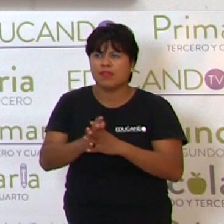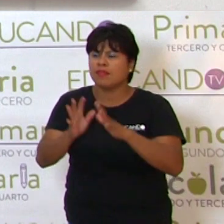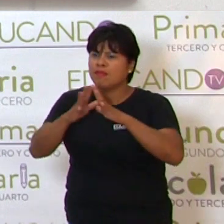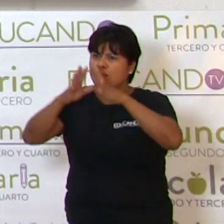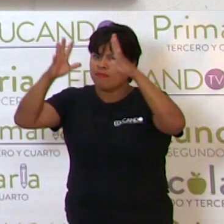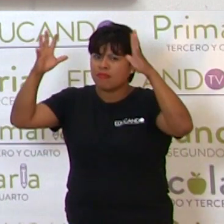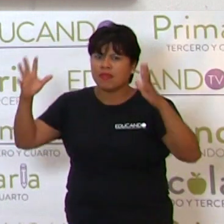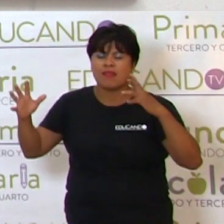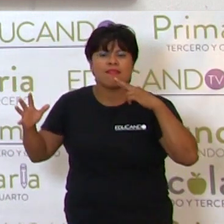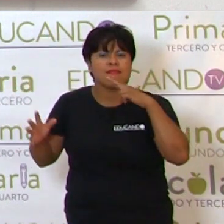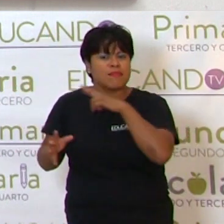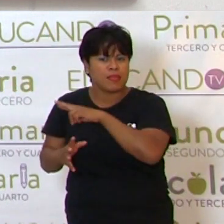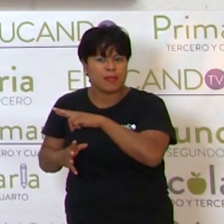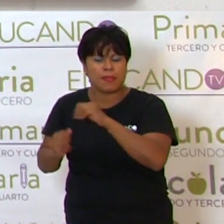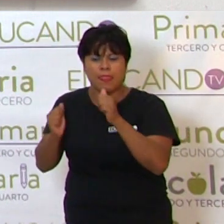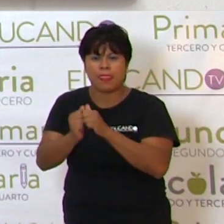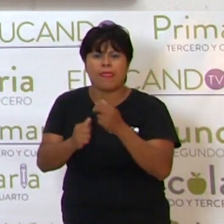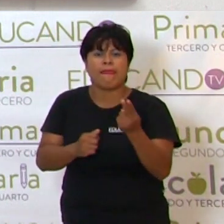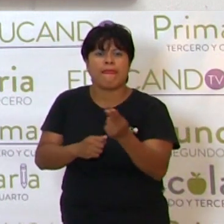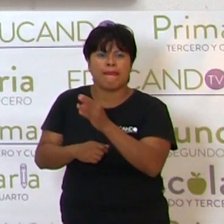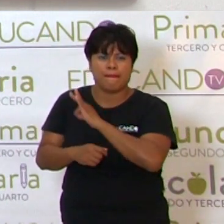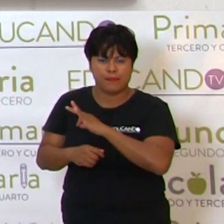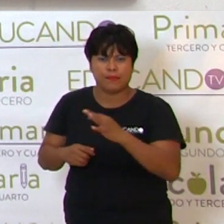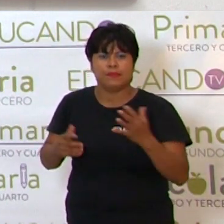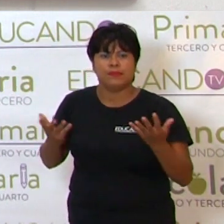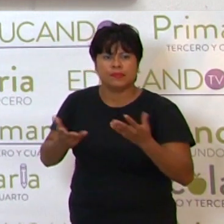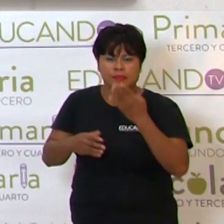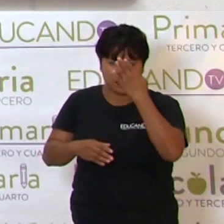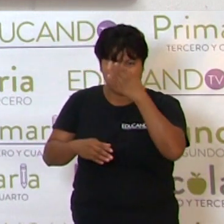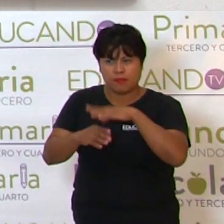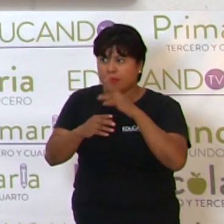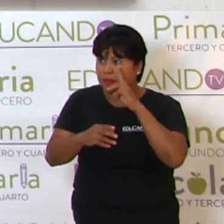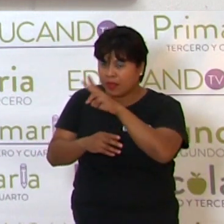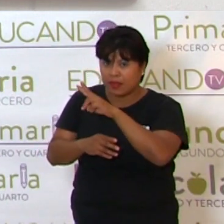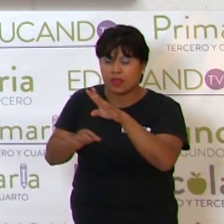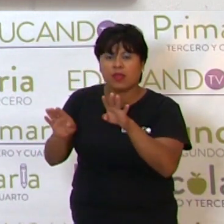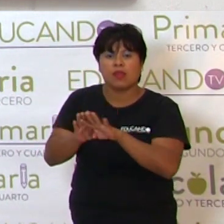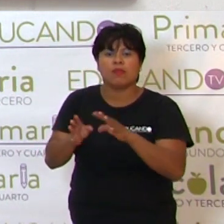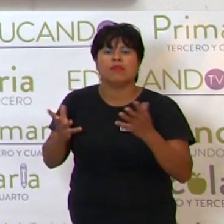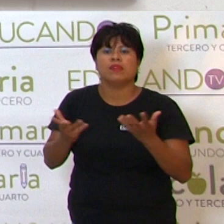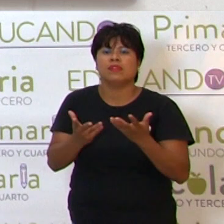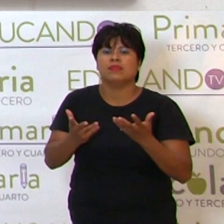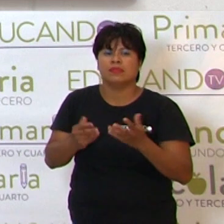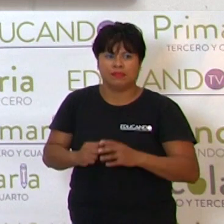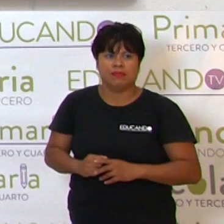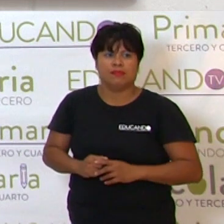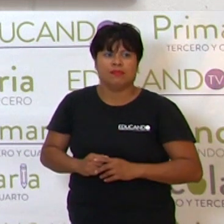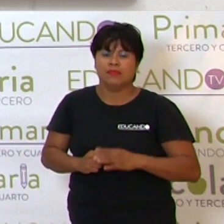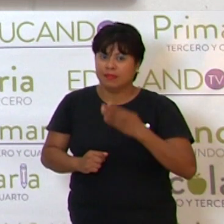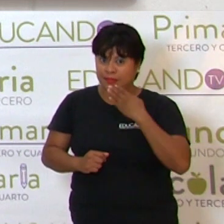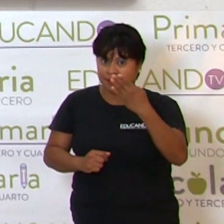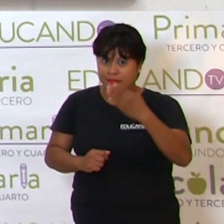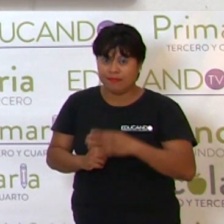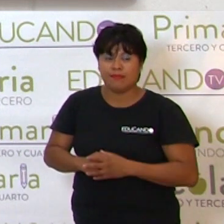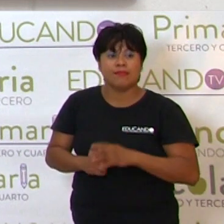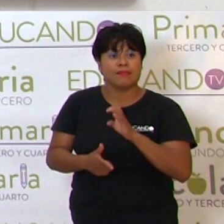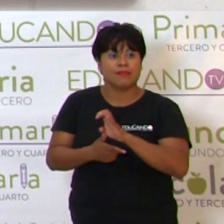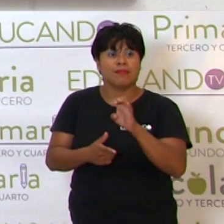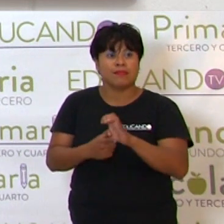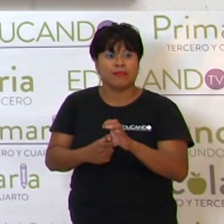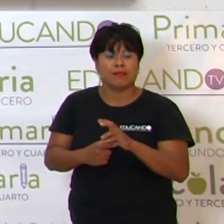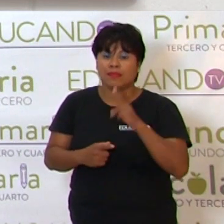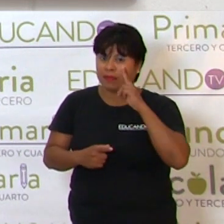atmósfera rápida con la que ustedes se van a poder dar cuenta de cómo se significa. Y bien, pues